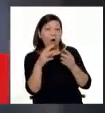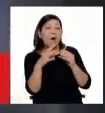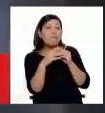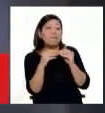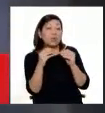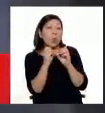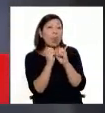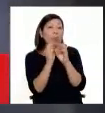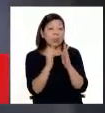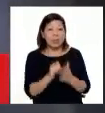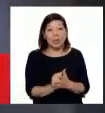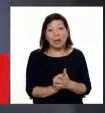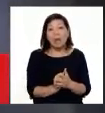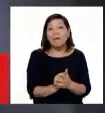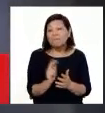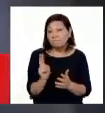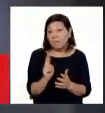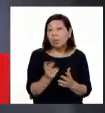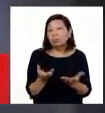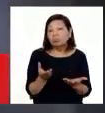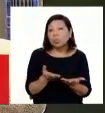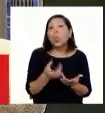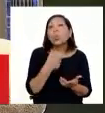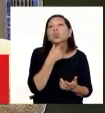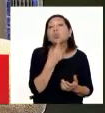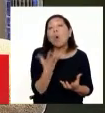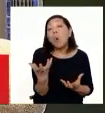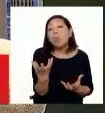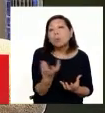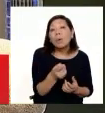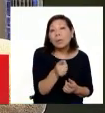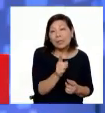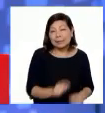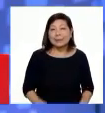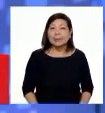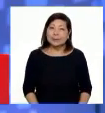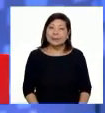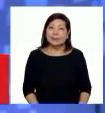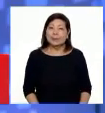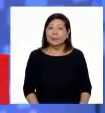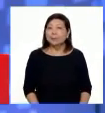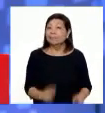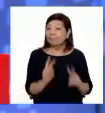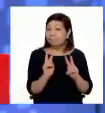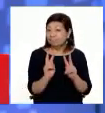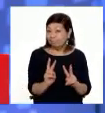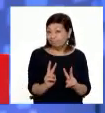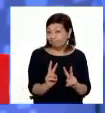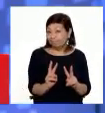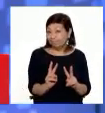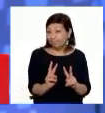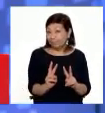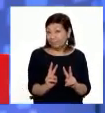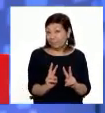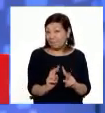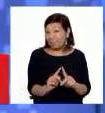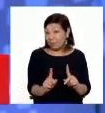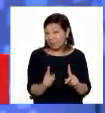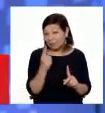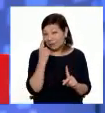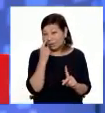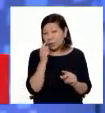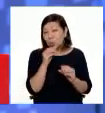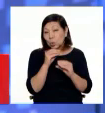frutas en el día y en el caso de las verduras la porción que he recomendado. Doctora, ahora ahí vemos que hay un marciano, ¿no? Un